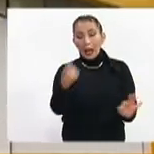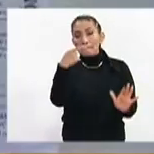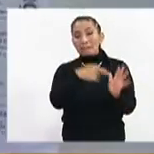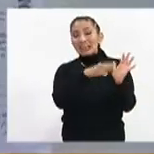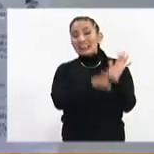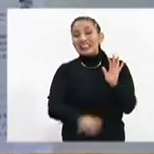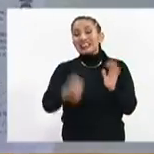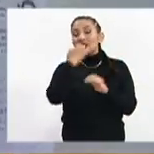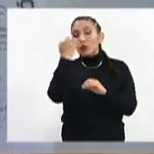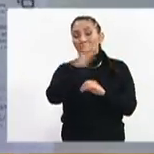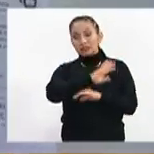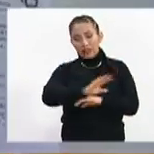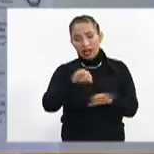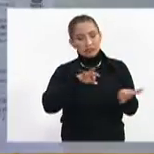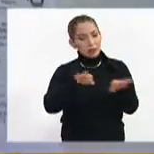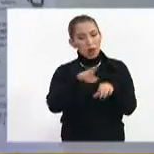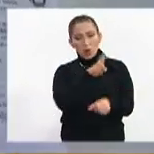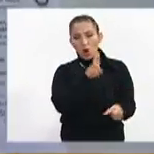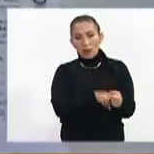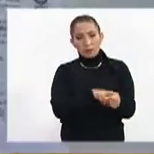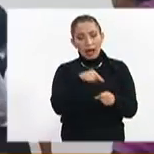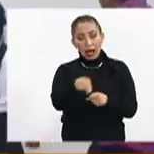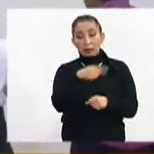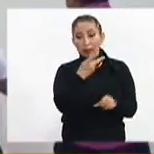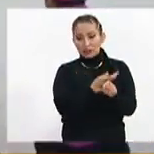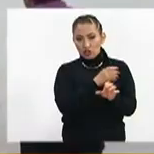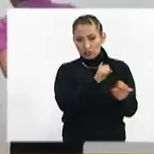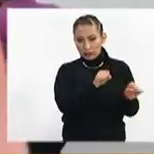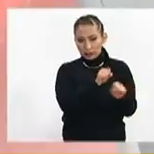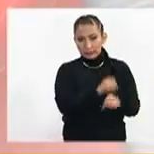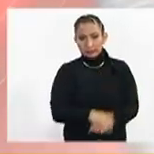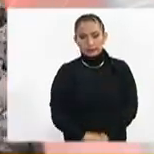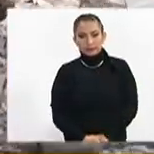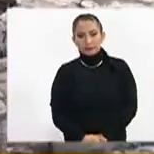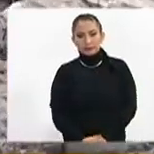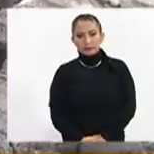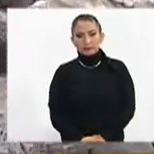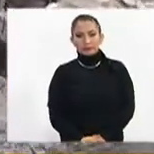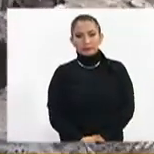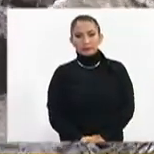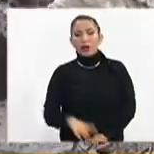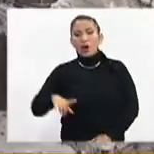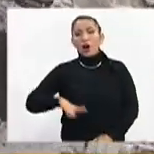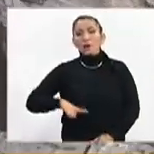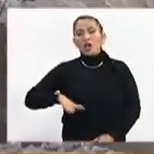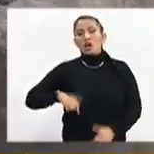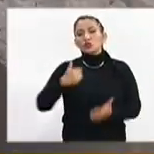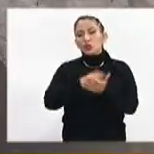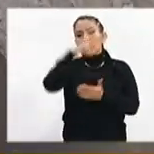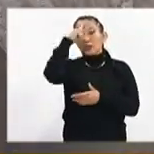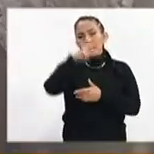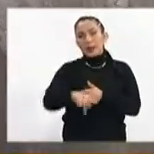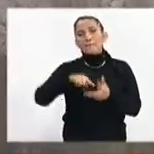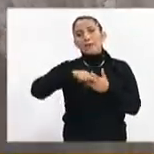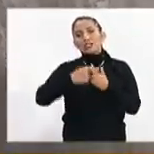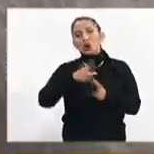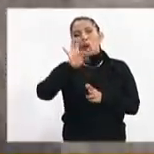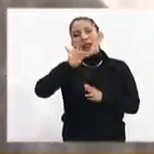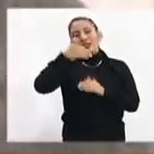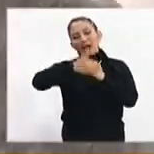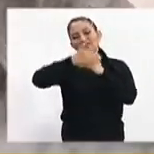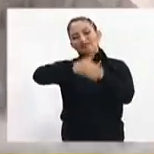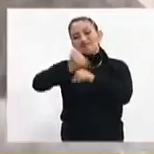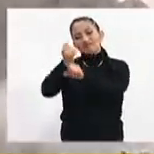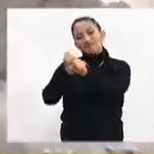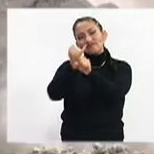de 1.500 escuelas las que operan con normalidad luego del sismo. El gobierno de la Ciudad de México inició 40 carpetas